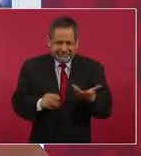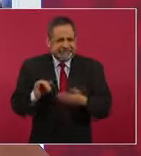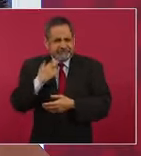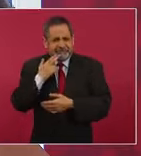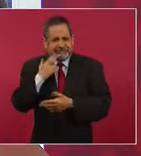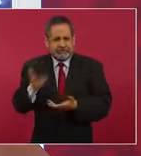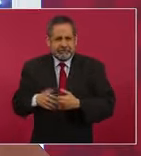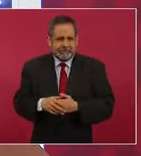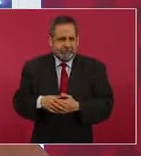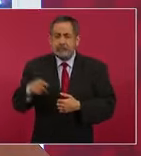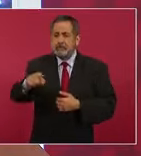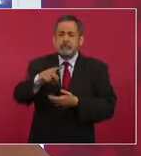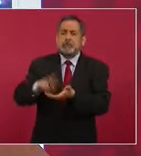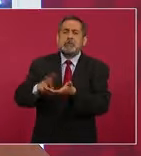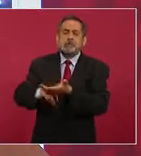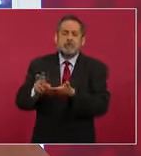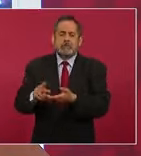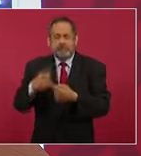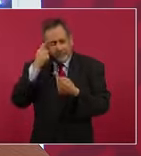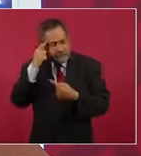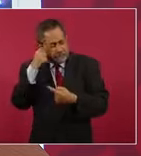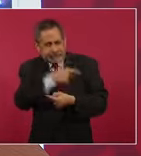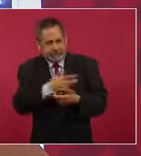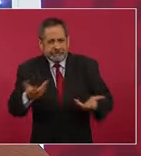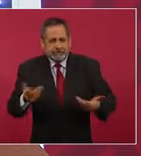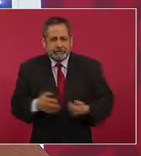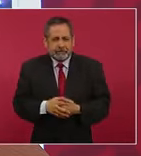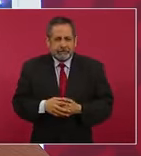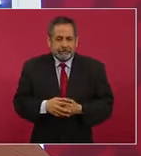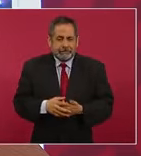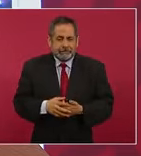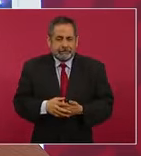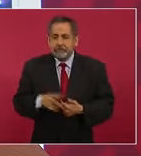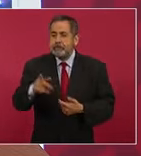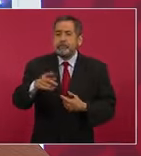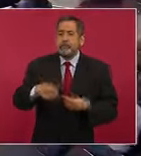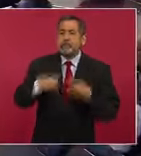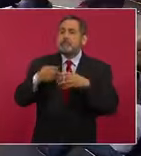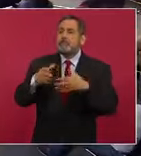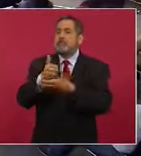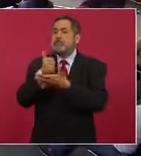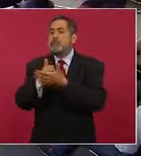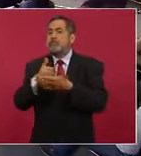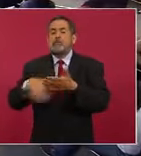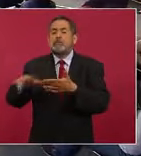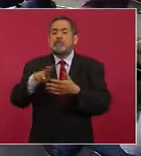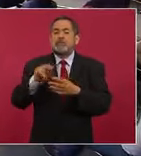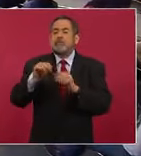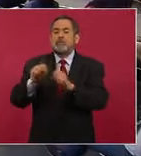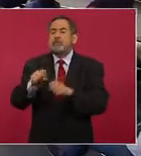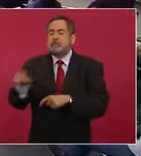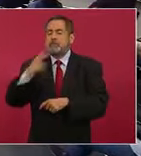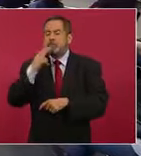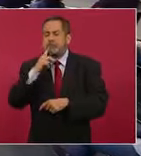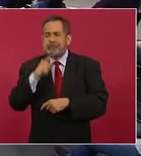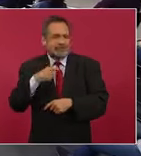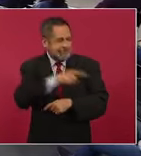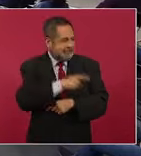no son ciudadanos, no viven en una ciudad. Eso no es ciudad.